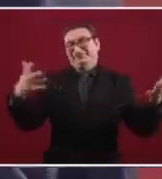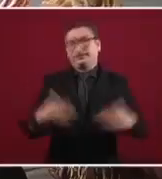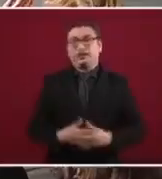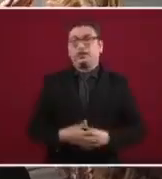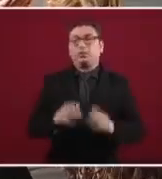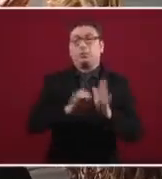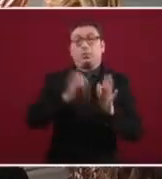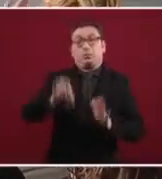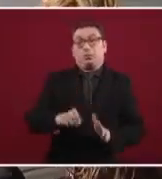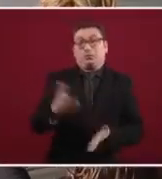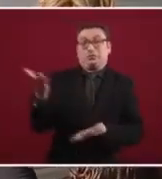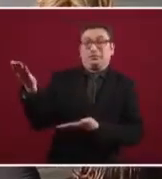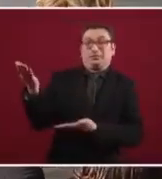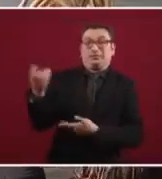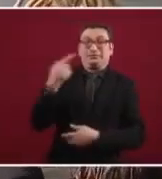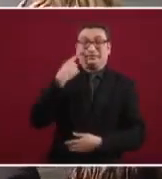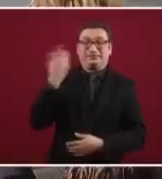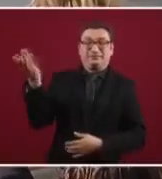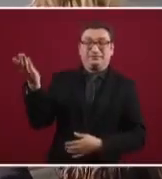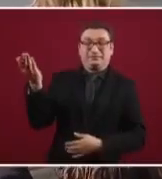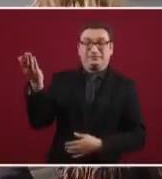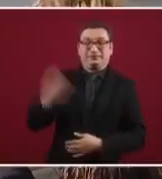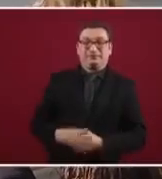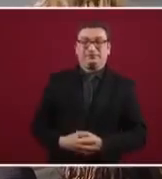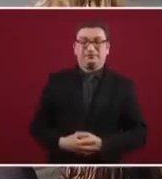Por ejemplo, esto, ¿no?